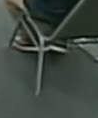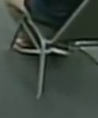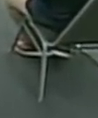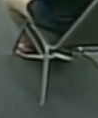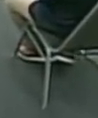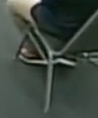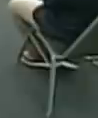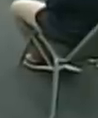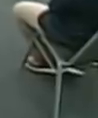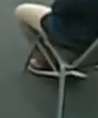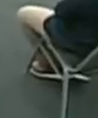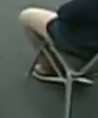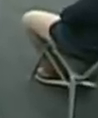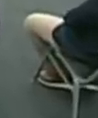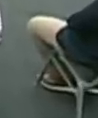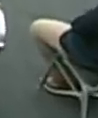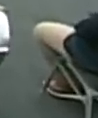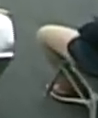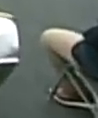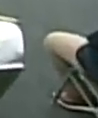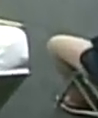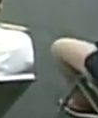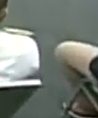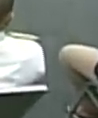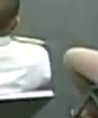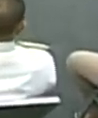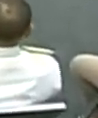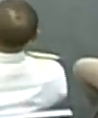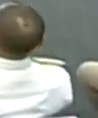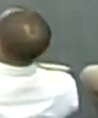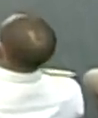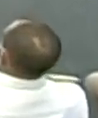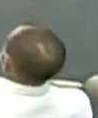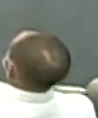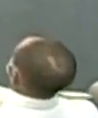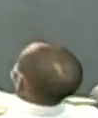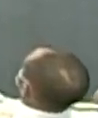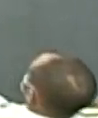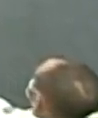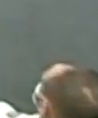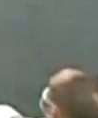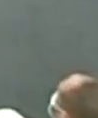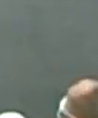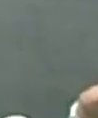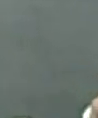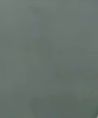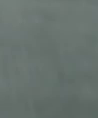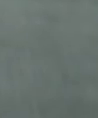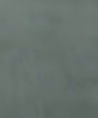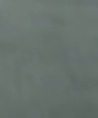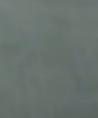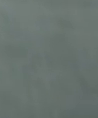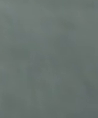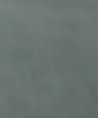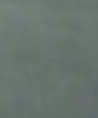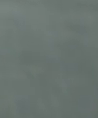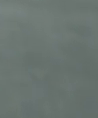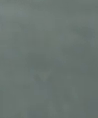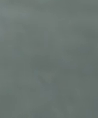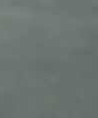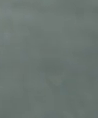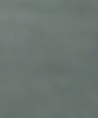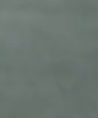sábado 30 de mayo se va el mes de mayo nos despedimos de este mes de mayo